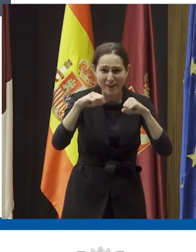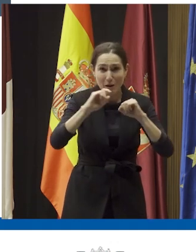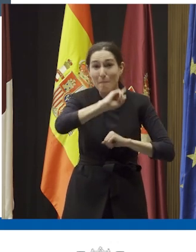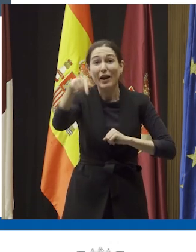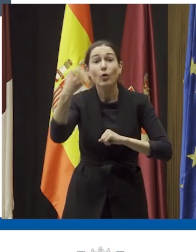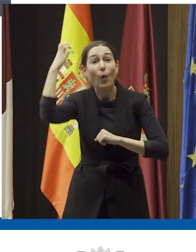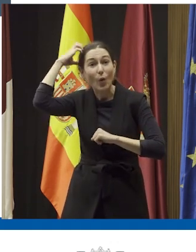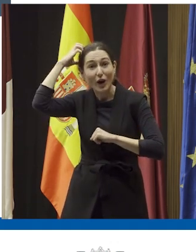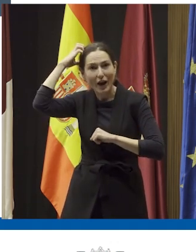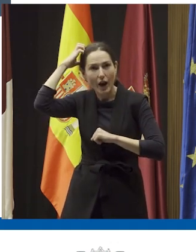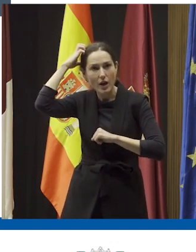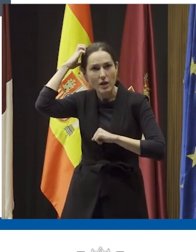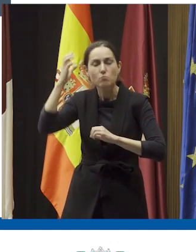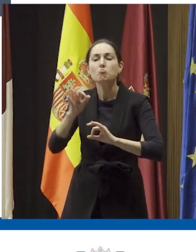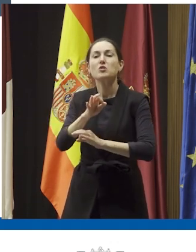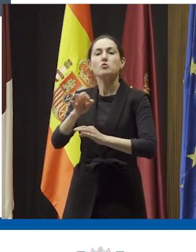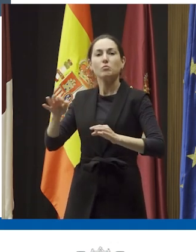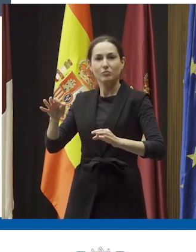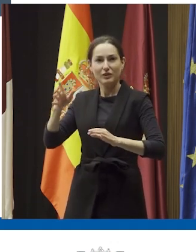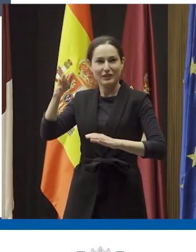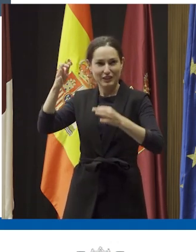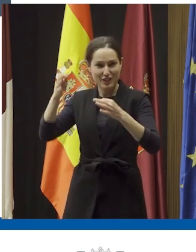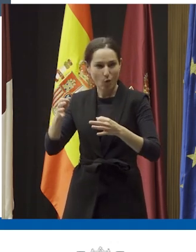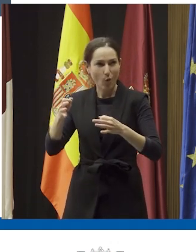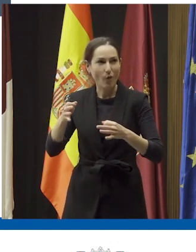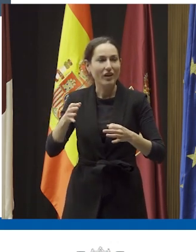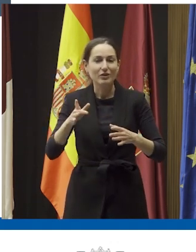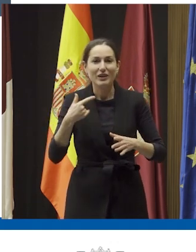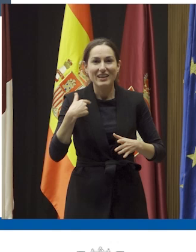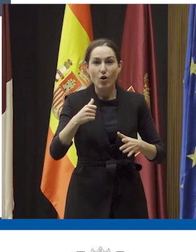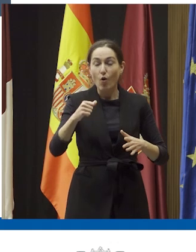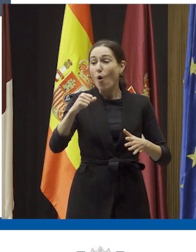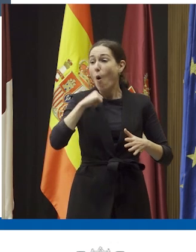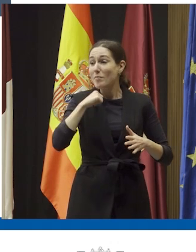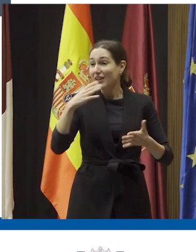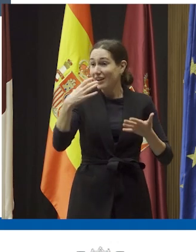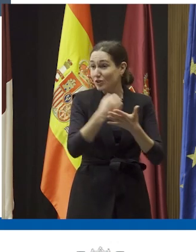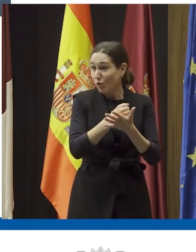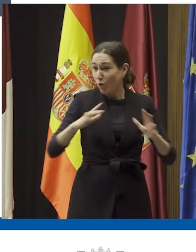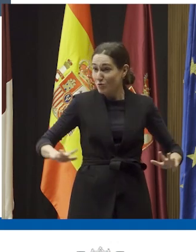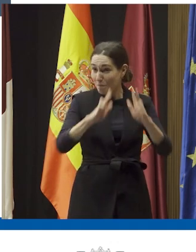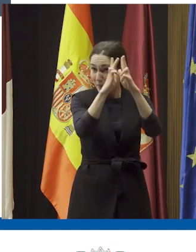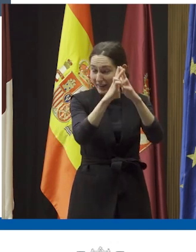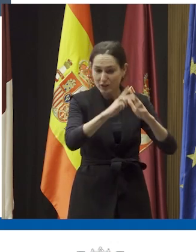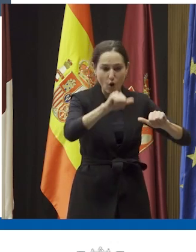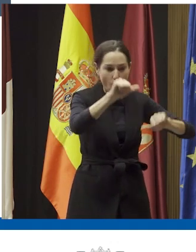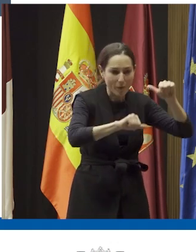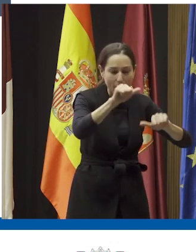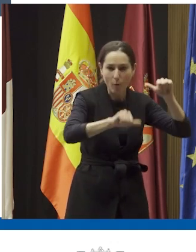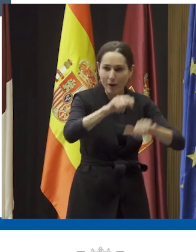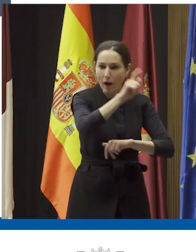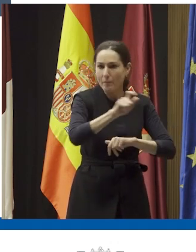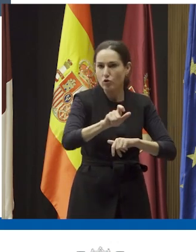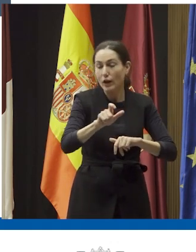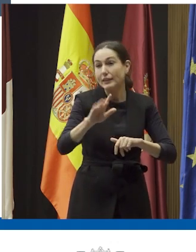el rey. Recorrió todos los hospitales parisinos, se prestó sin ningún problema para operar bien enfermos de fístula